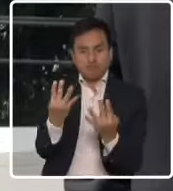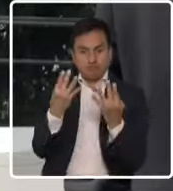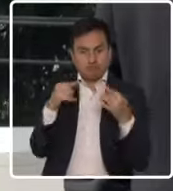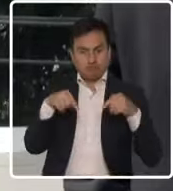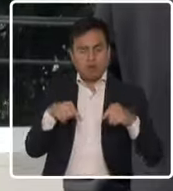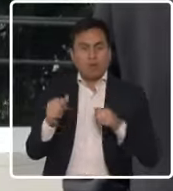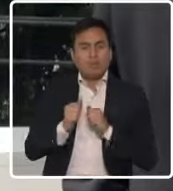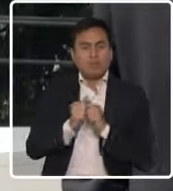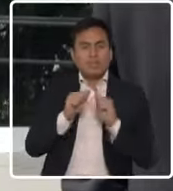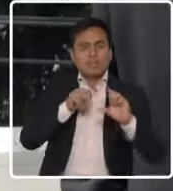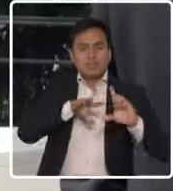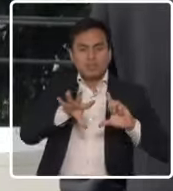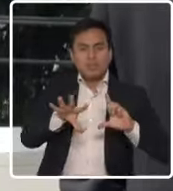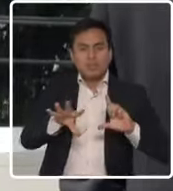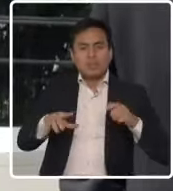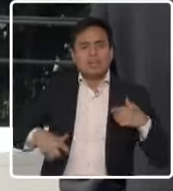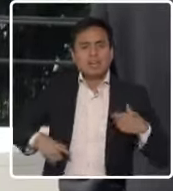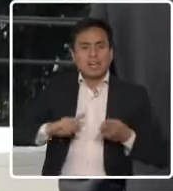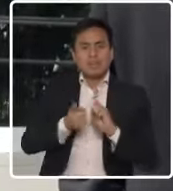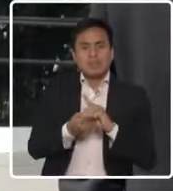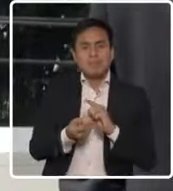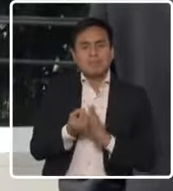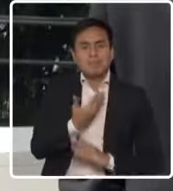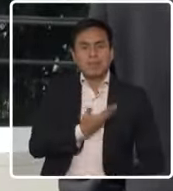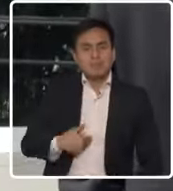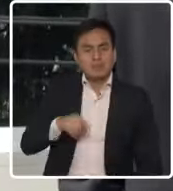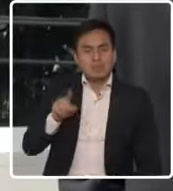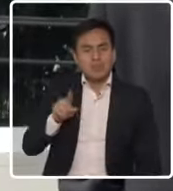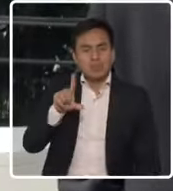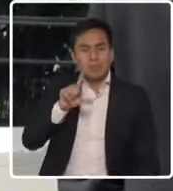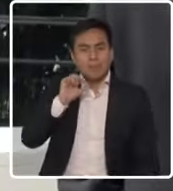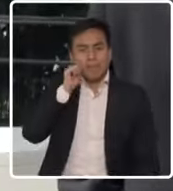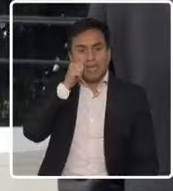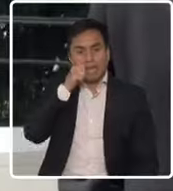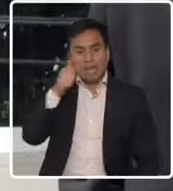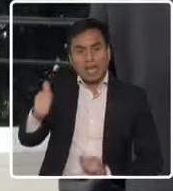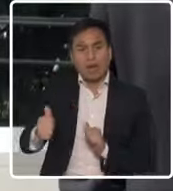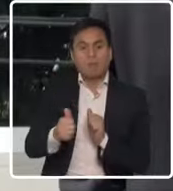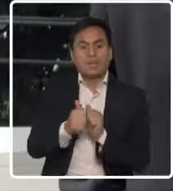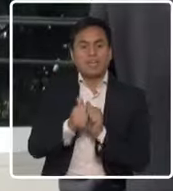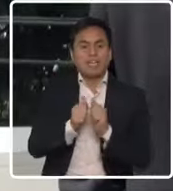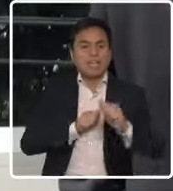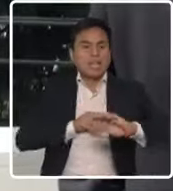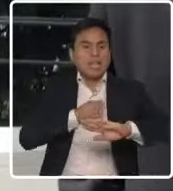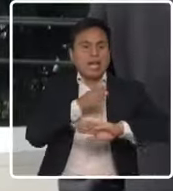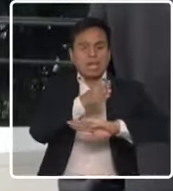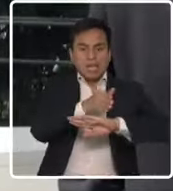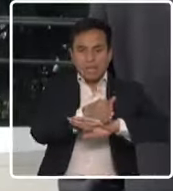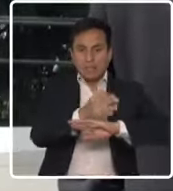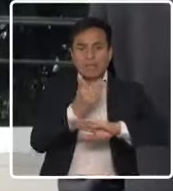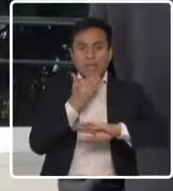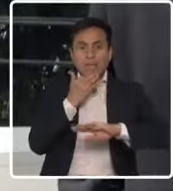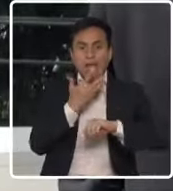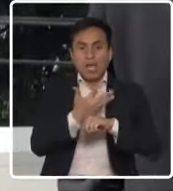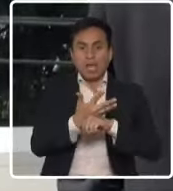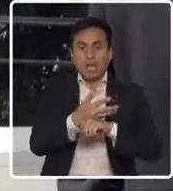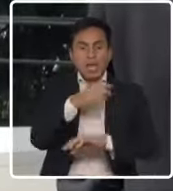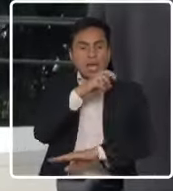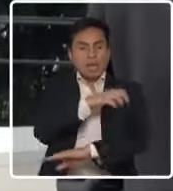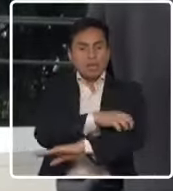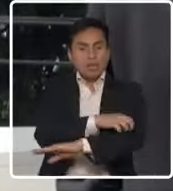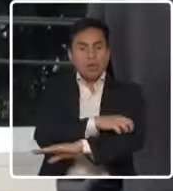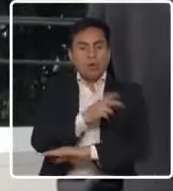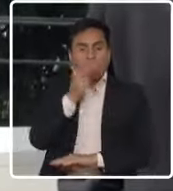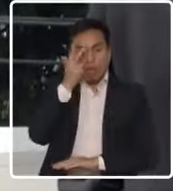nos acompaña en la transmisión de mando y que el día lunes, mañana, nos va a acompañar a la gira que tenemos a la región